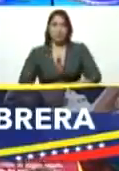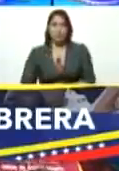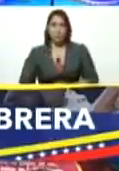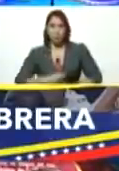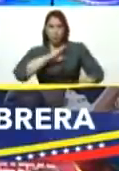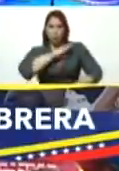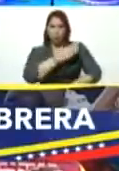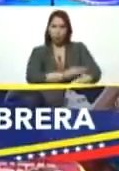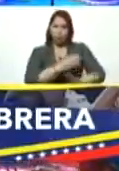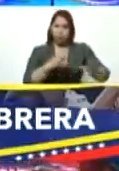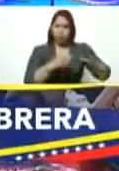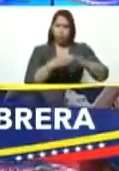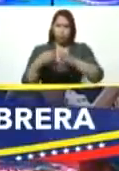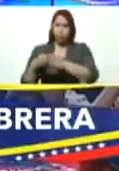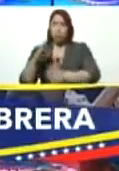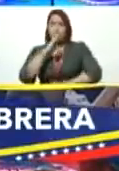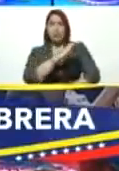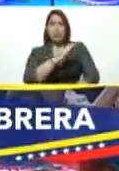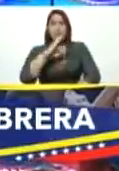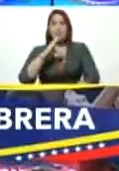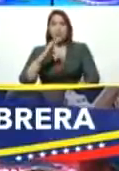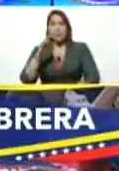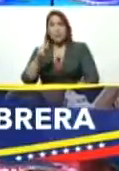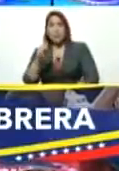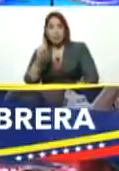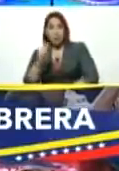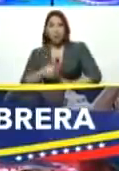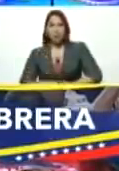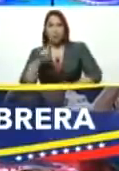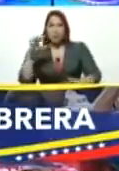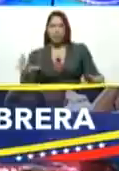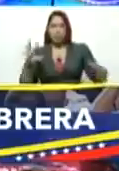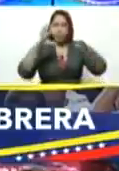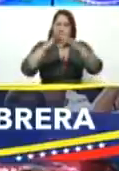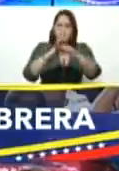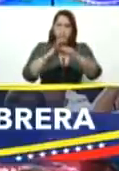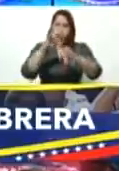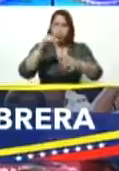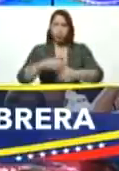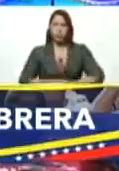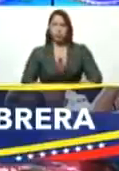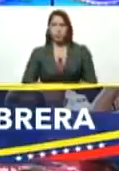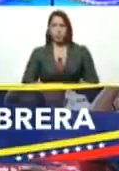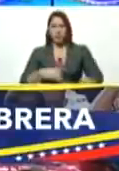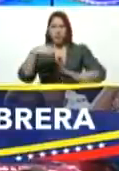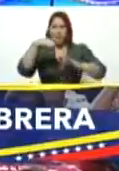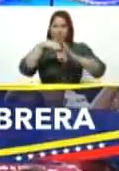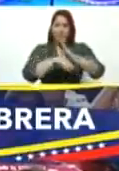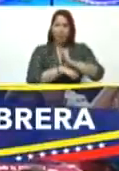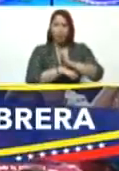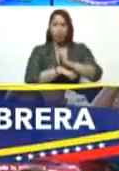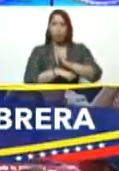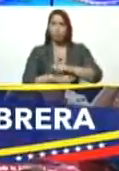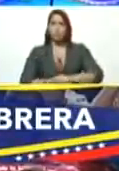de los cpc unir unir hacia adentro